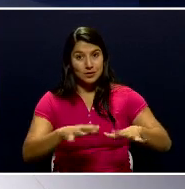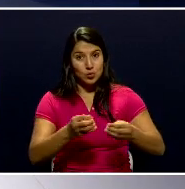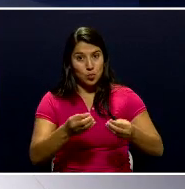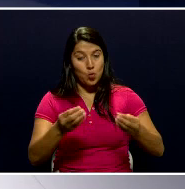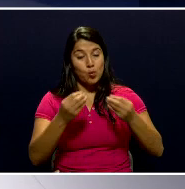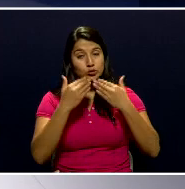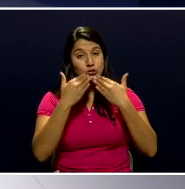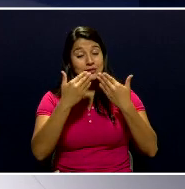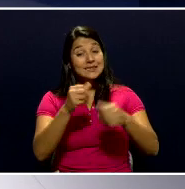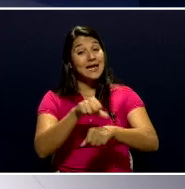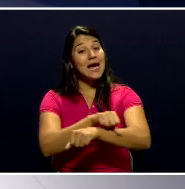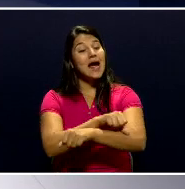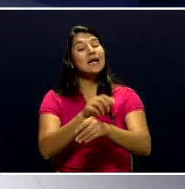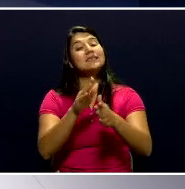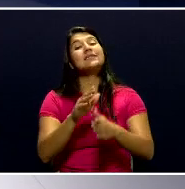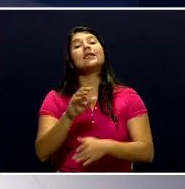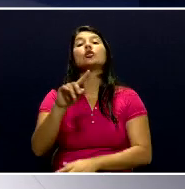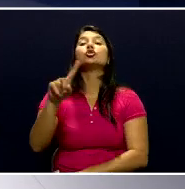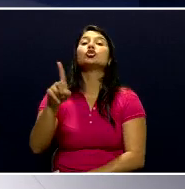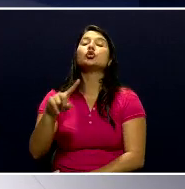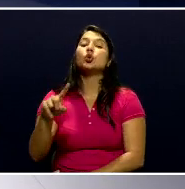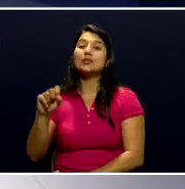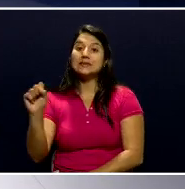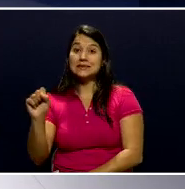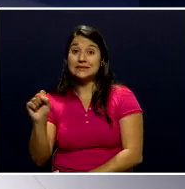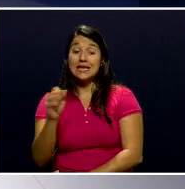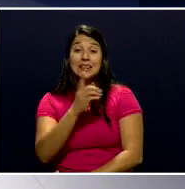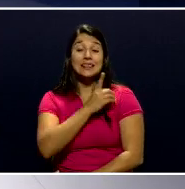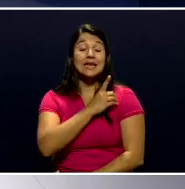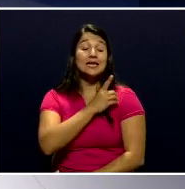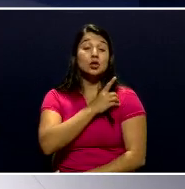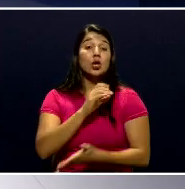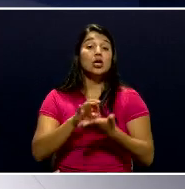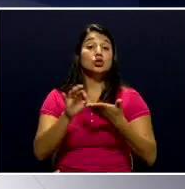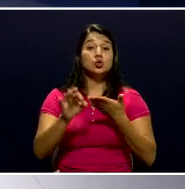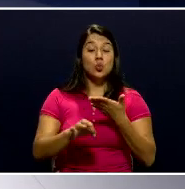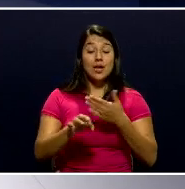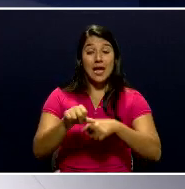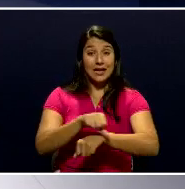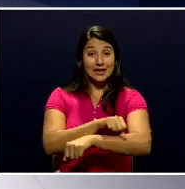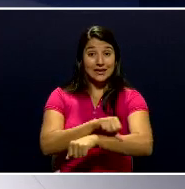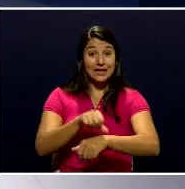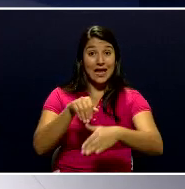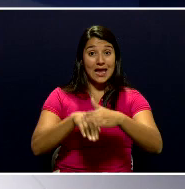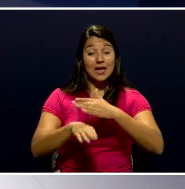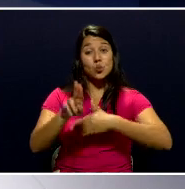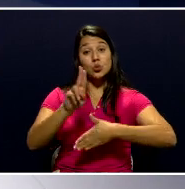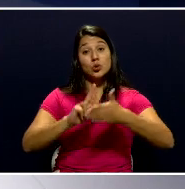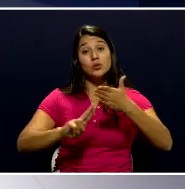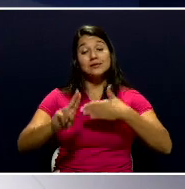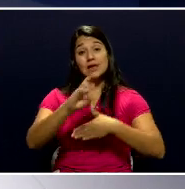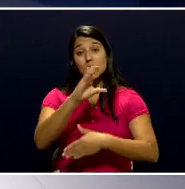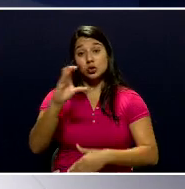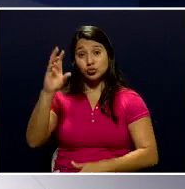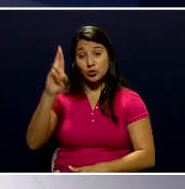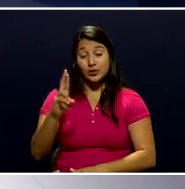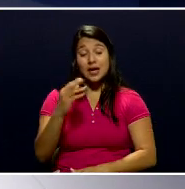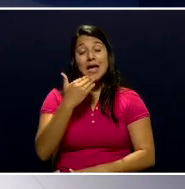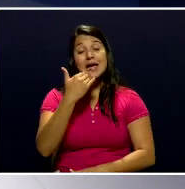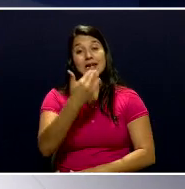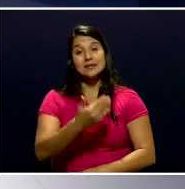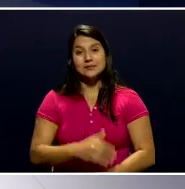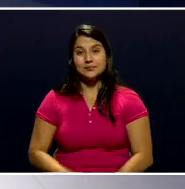a la arquitecta Sura Sasa, directora de la Escuela de Arquitectura de la Universidad de Costa Rica. Gracias a